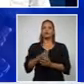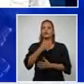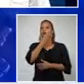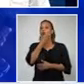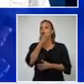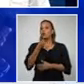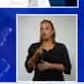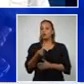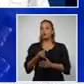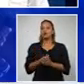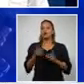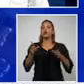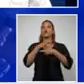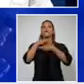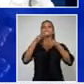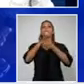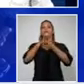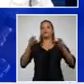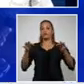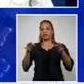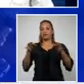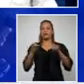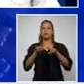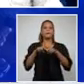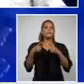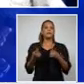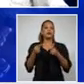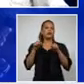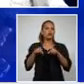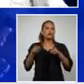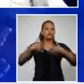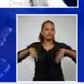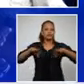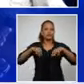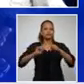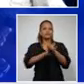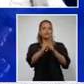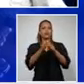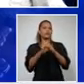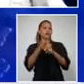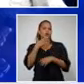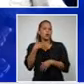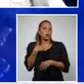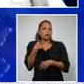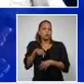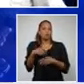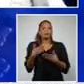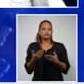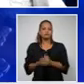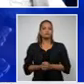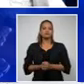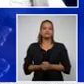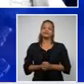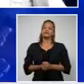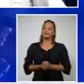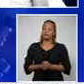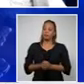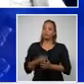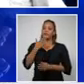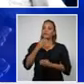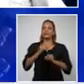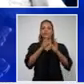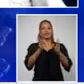nuestros pioneros. Pero ¿cómo se comporta hoy la pandemia en nuestro país? ¿Cómo amanece Cuba? Bueno, Pepe, buen día a ti, al